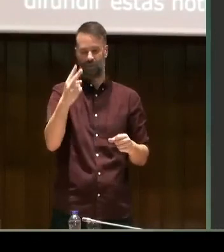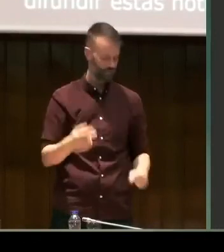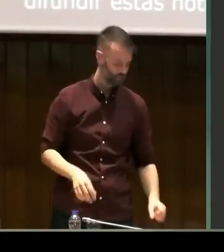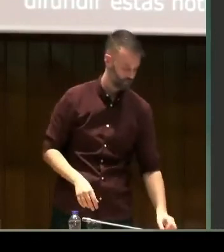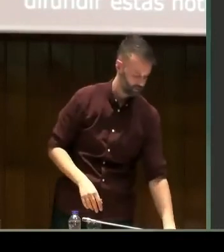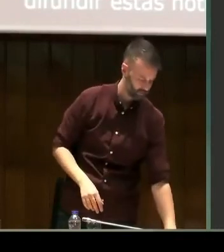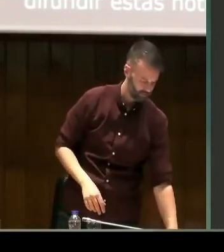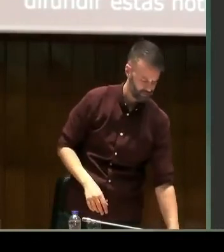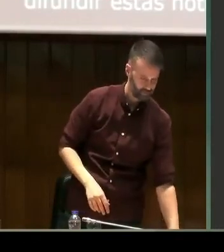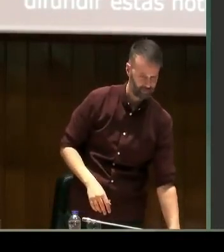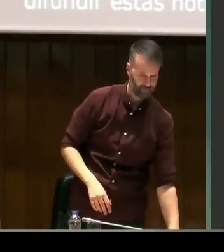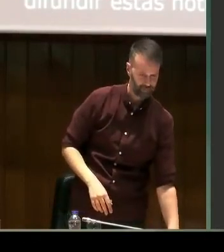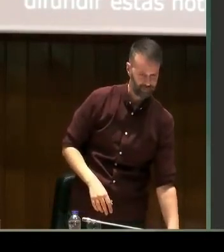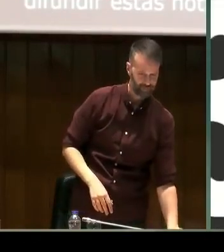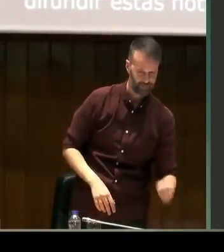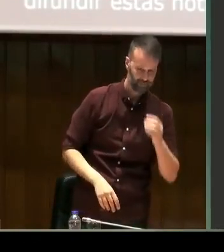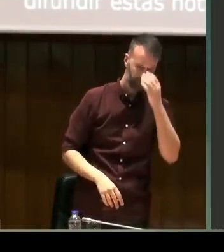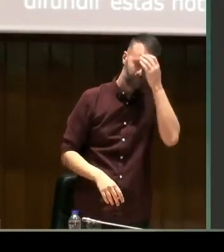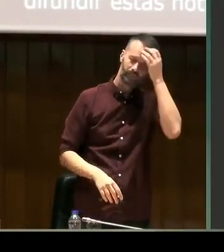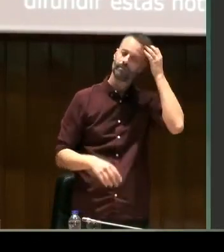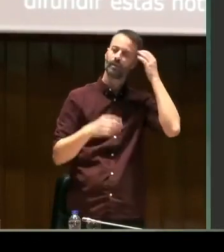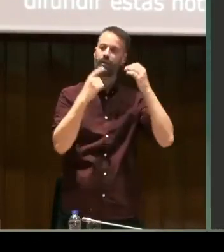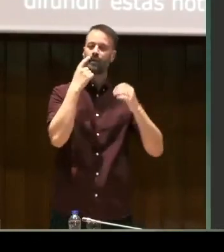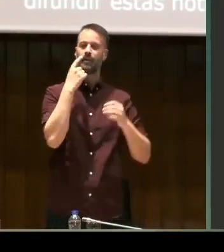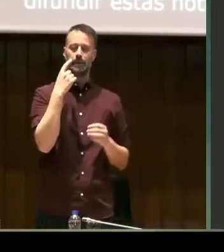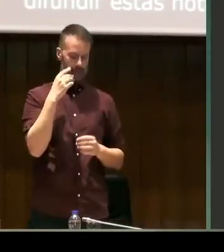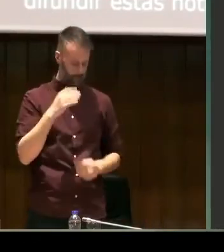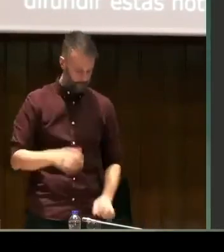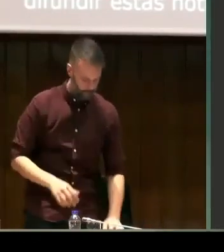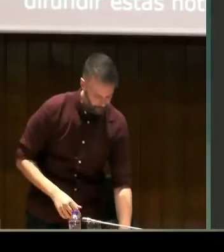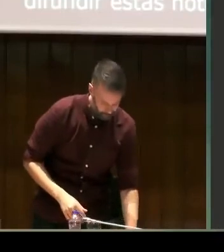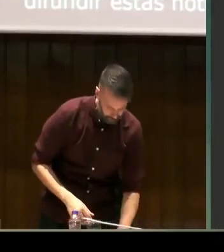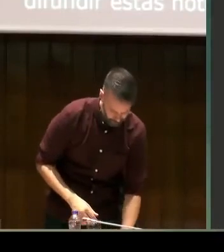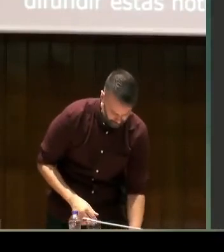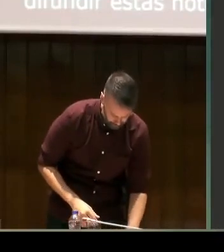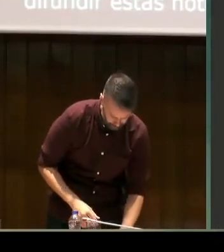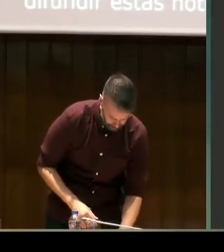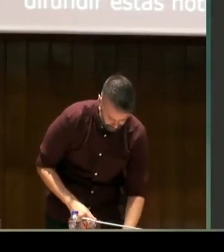Después de 20 meses trabajando en esta herramienta, casi 2 años,